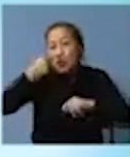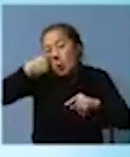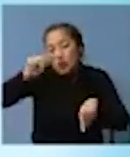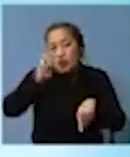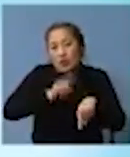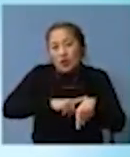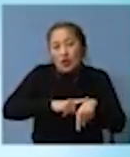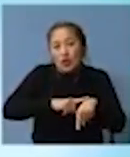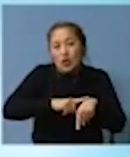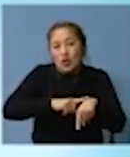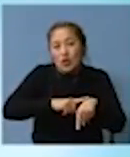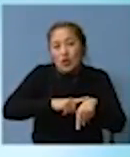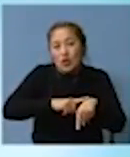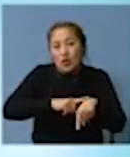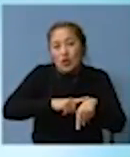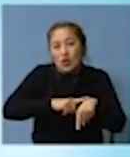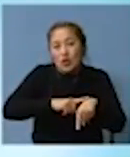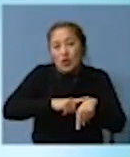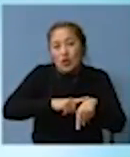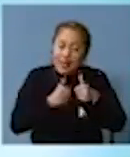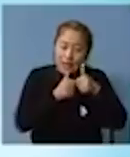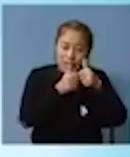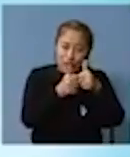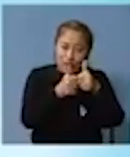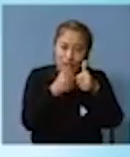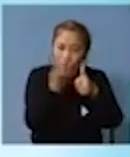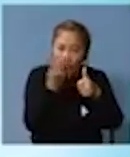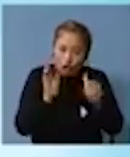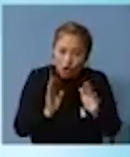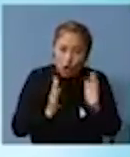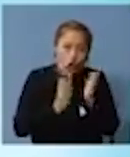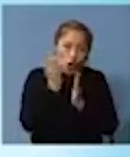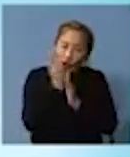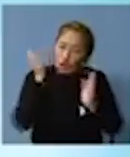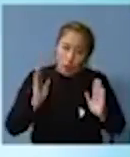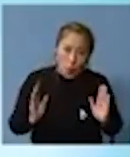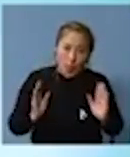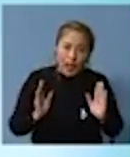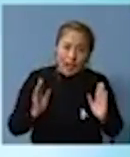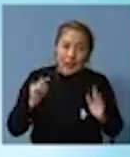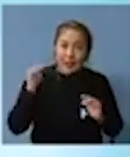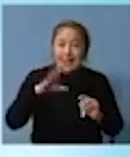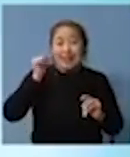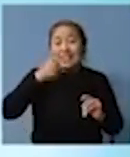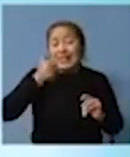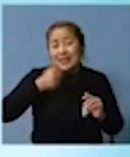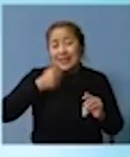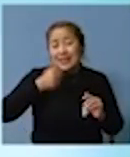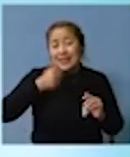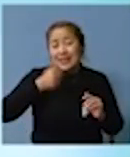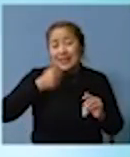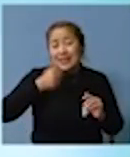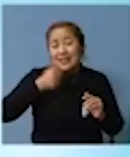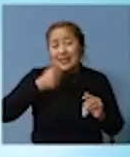último momento, que es el doctor Briones, que gentilmente lo acompaña en su fórmula, sigue siendo candidato a gobernador, en este caso Vicente Casas. Pero ¿qué es